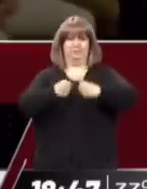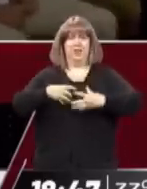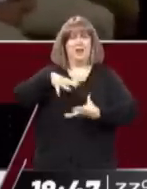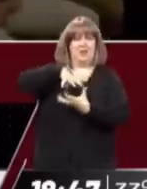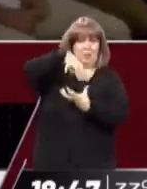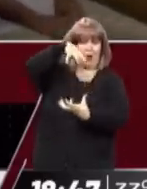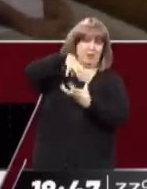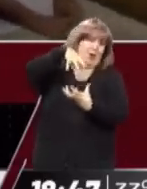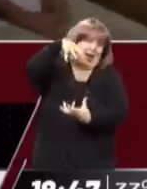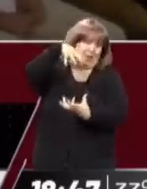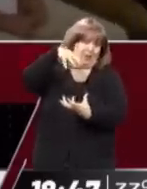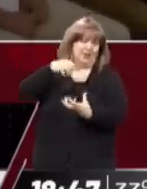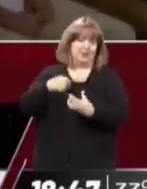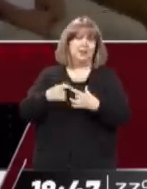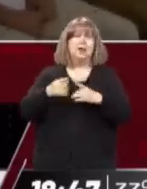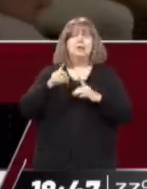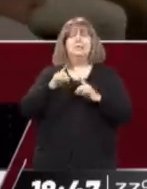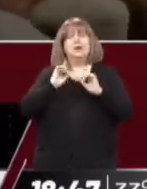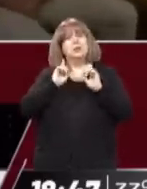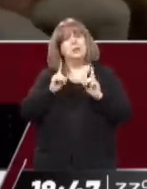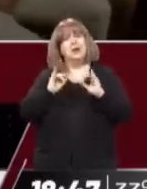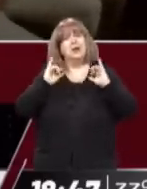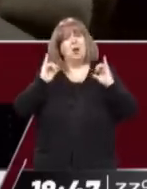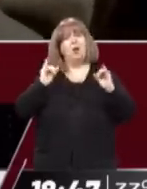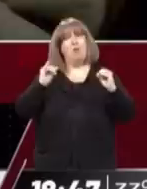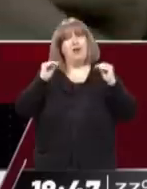quiero señalarles que la adolescencia,